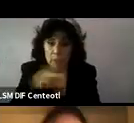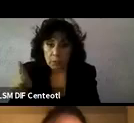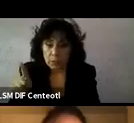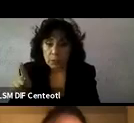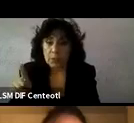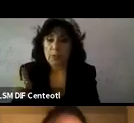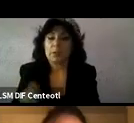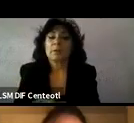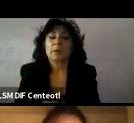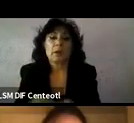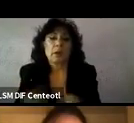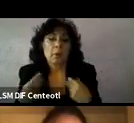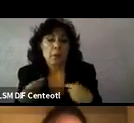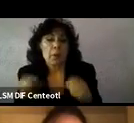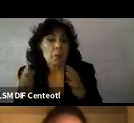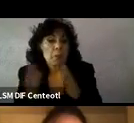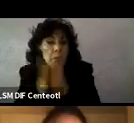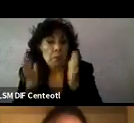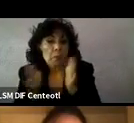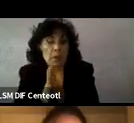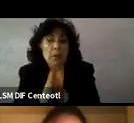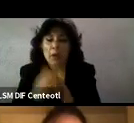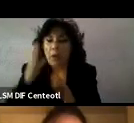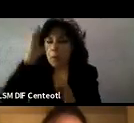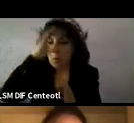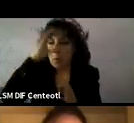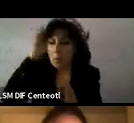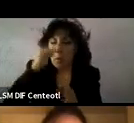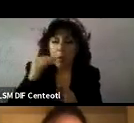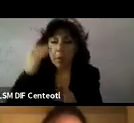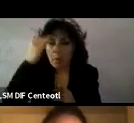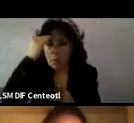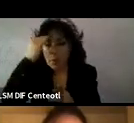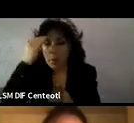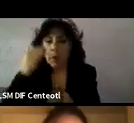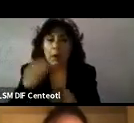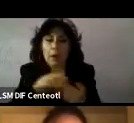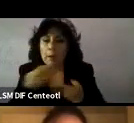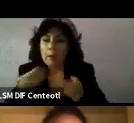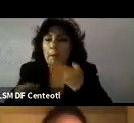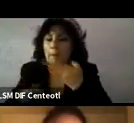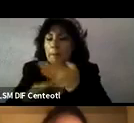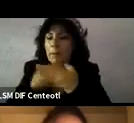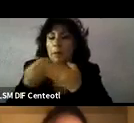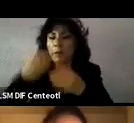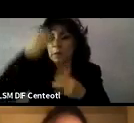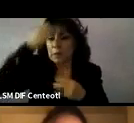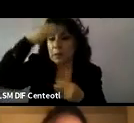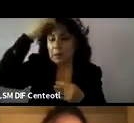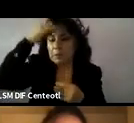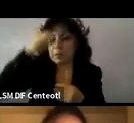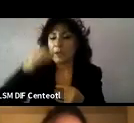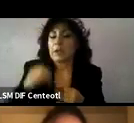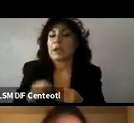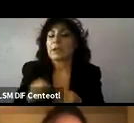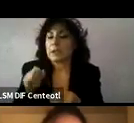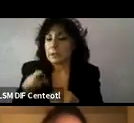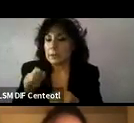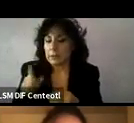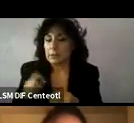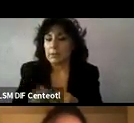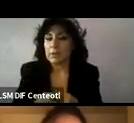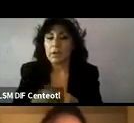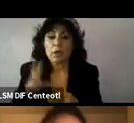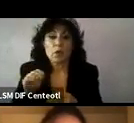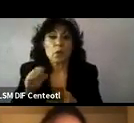vienen a compartirnos todos sus conocimientos y saberes y sus experiencias, no solo en el quehacer profesional, sino